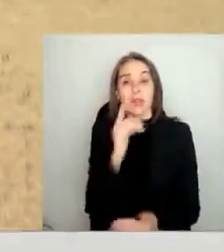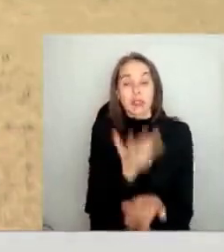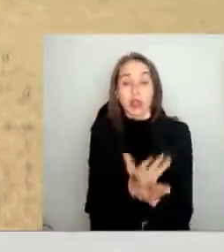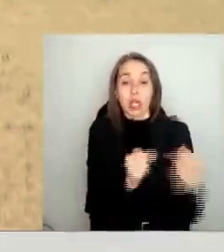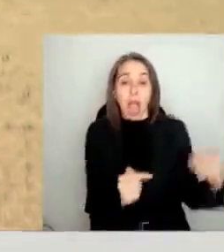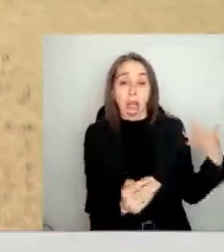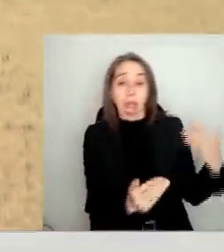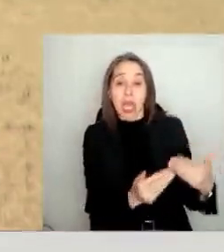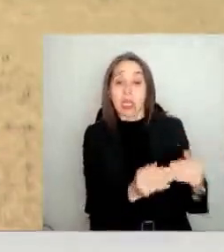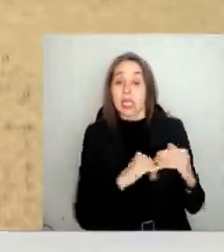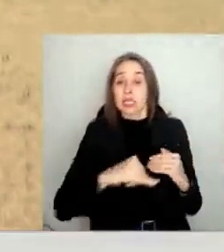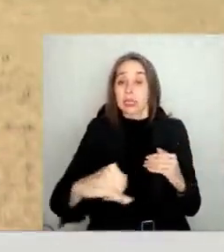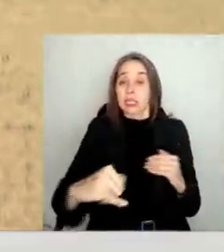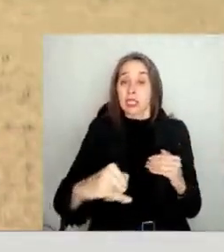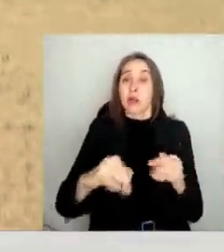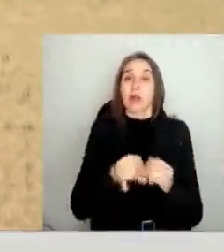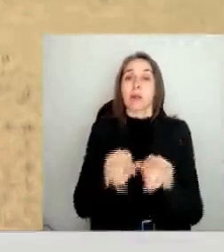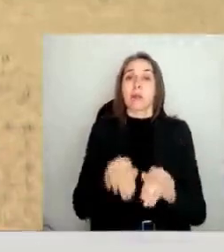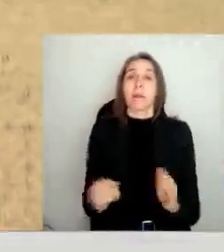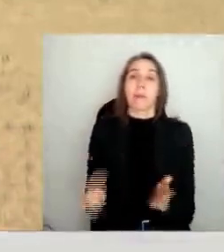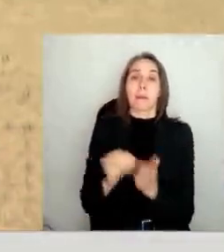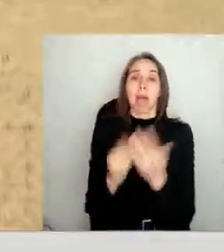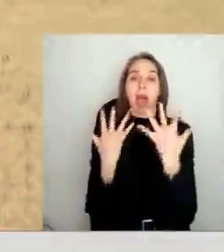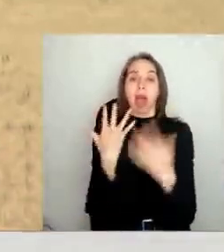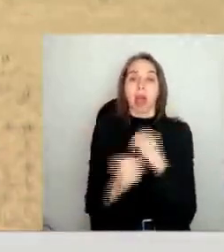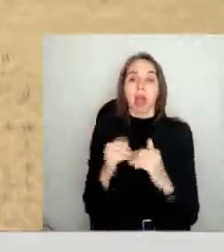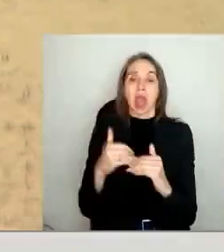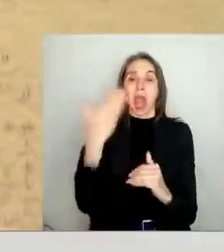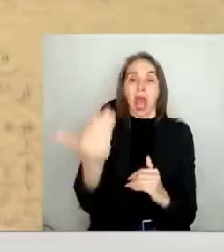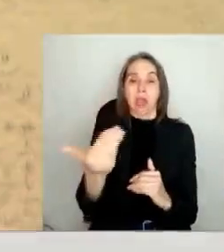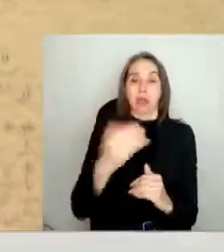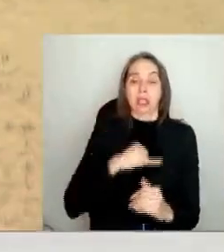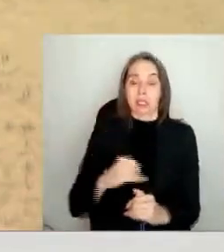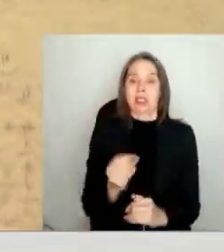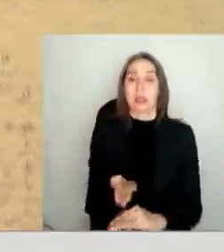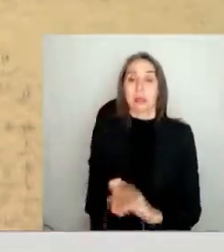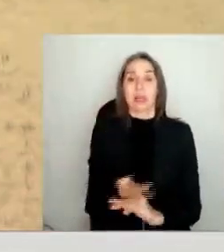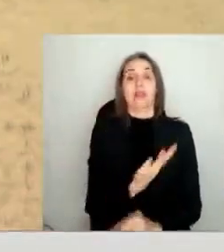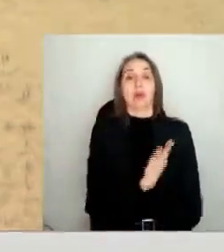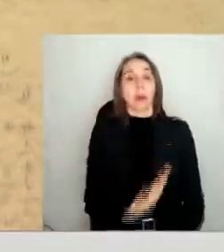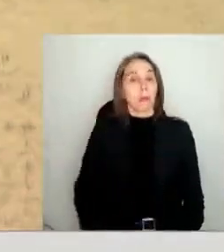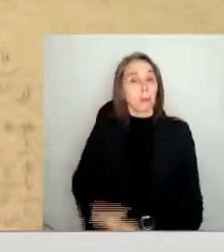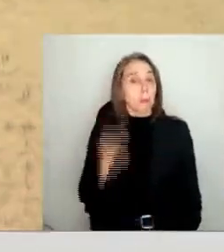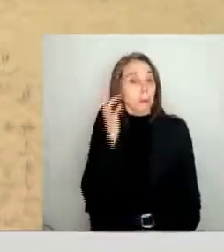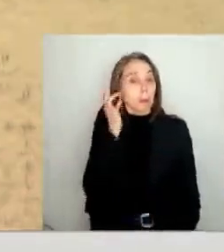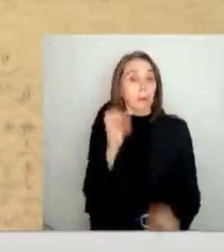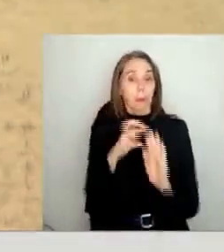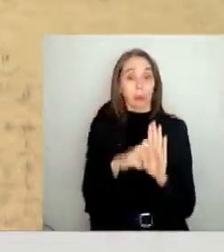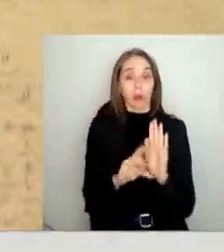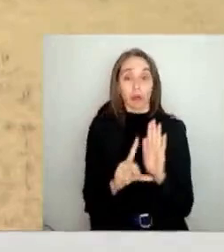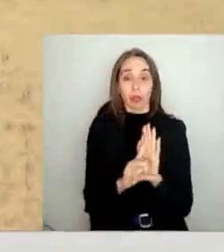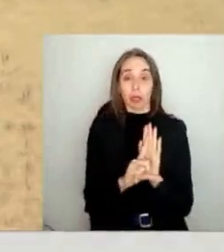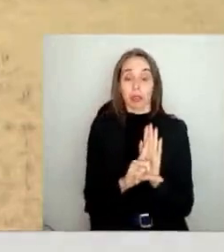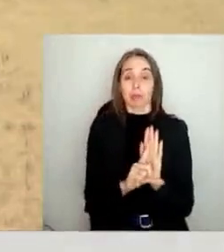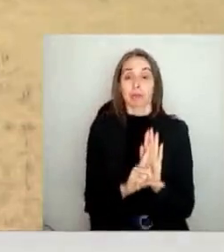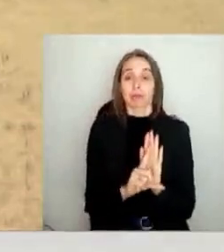es mantenerlo por 10 años más presidenta lo que quiero pedir Es que este proyecto que hoy ha eh cae